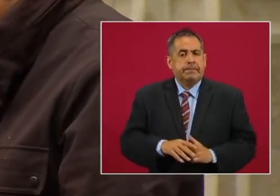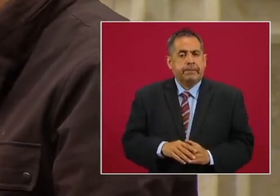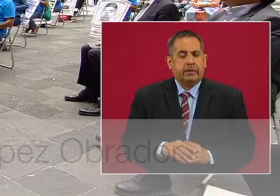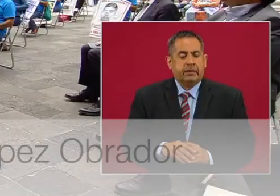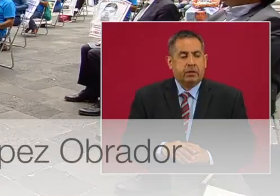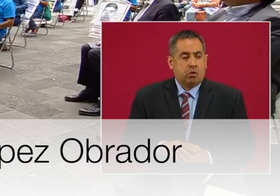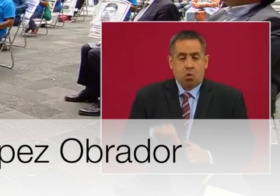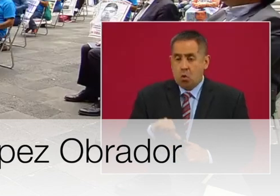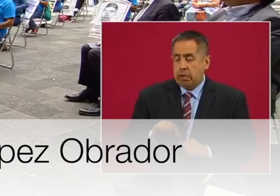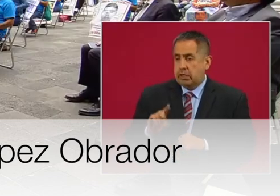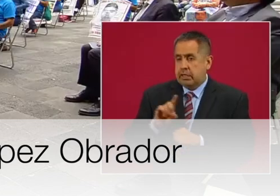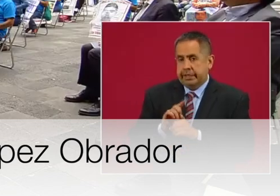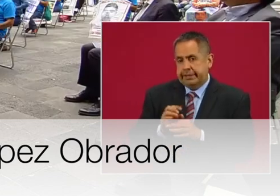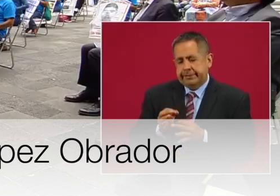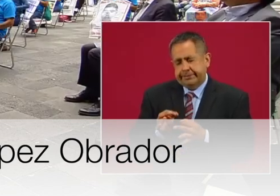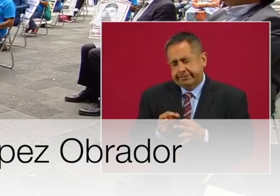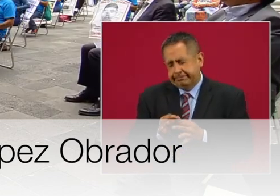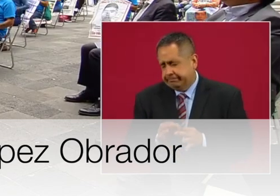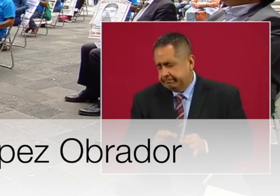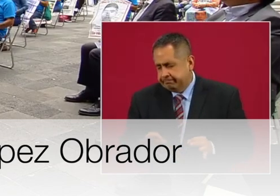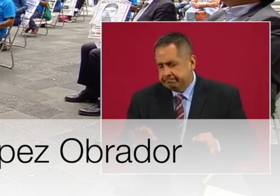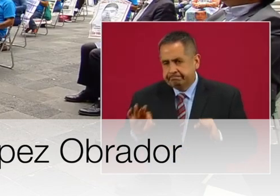importante trascendente